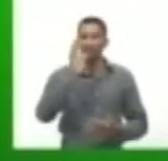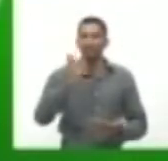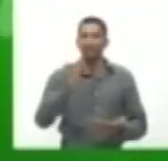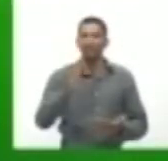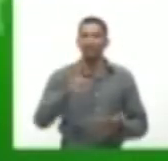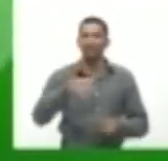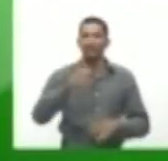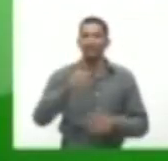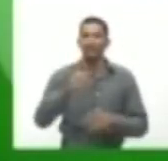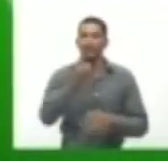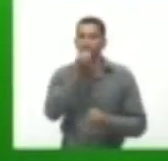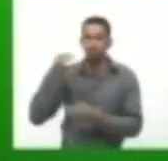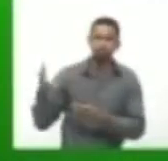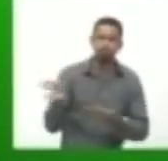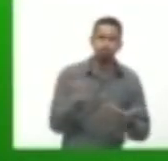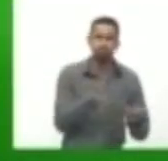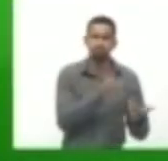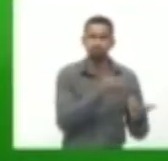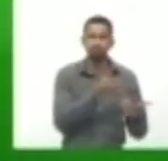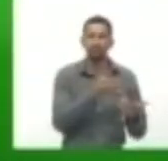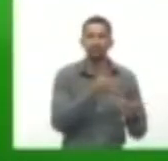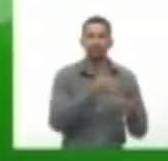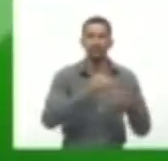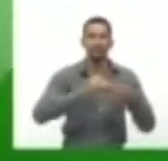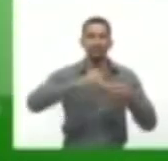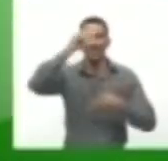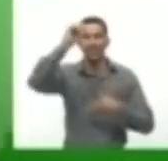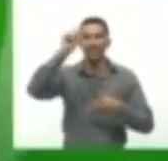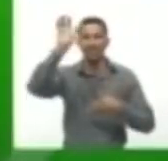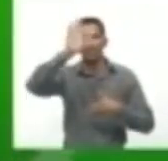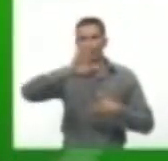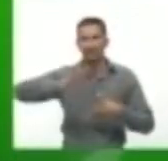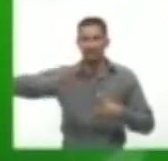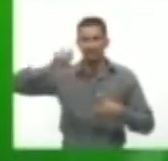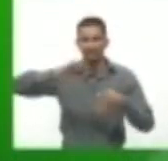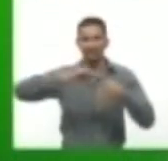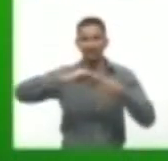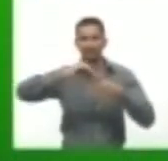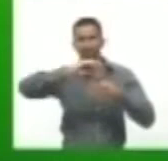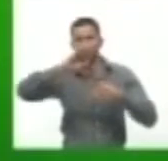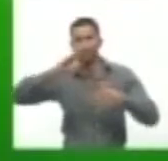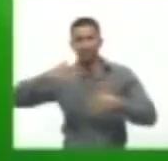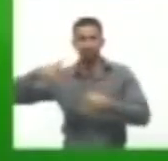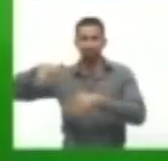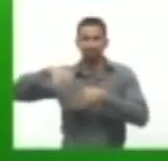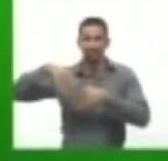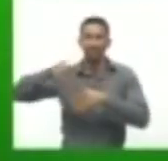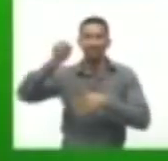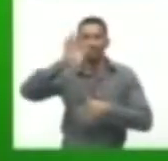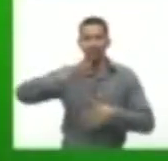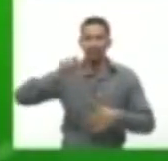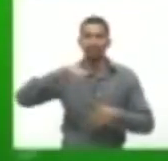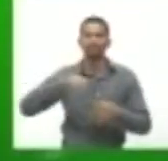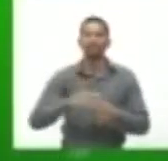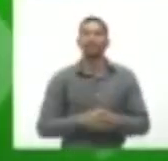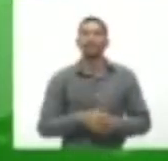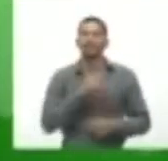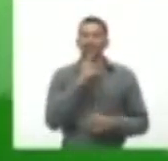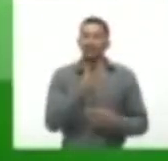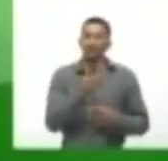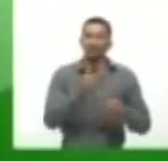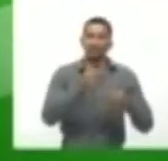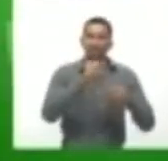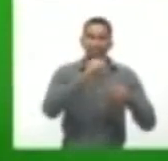alta presión, que es la alta del Atlántico, y esa diferencia de presión con un sistema de baja presión allí sobre la